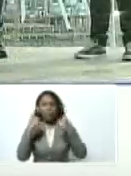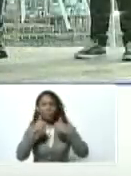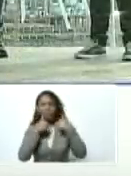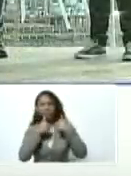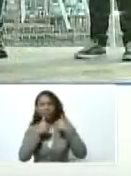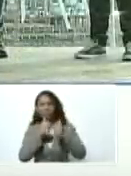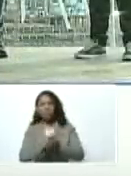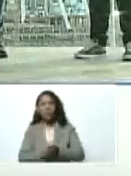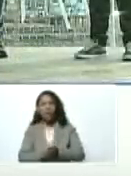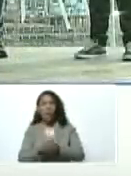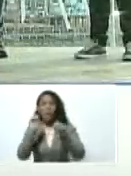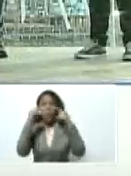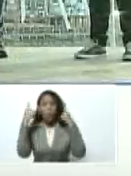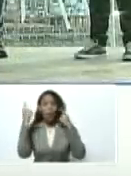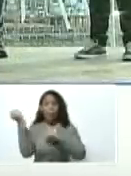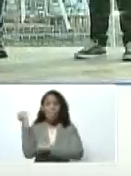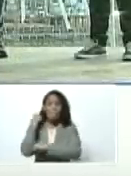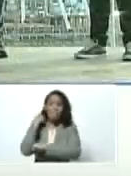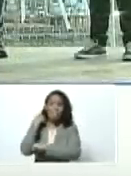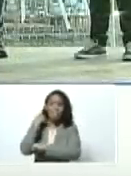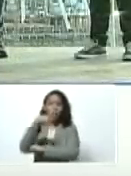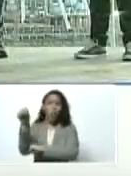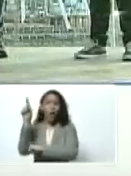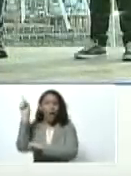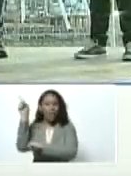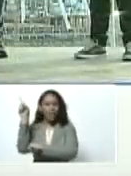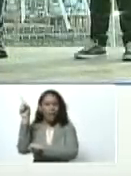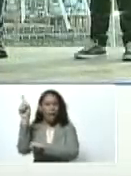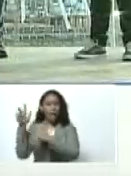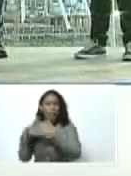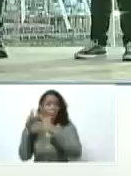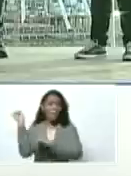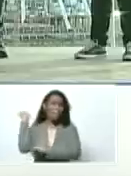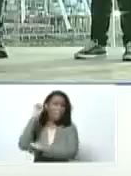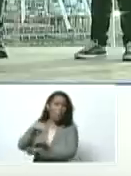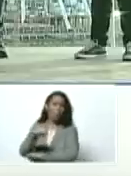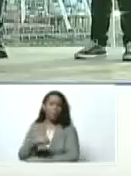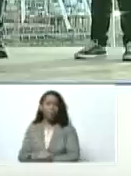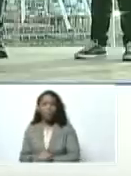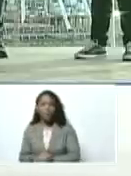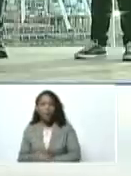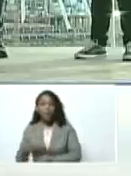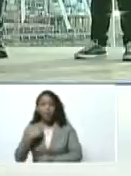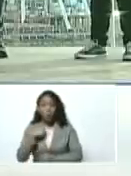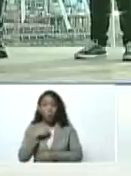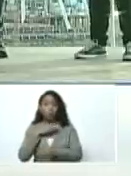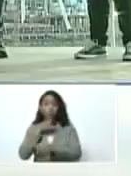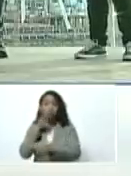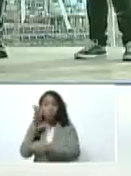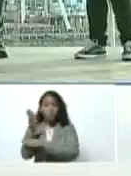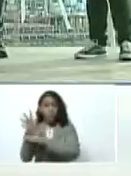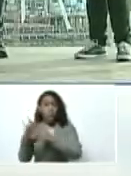Guaira le da tres patadas a Miami. Yo conozco a Miami. Me la pasaba en Miami con Cilia.